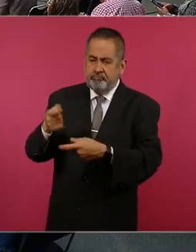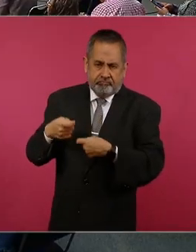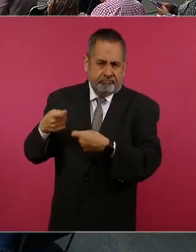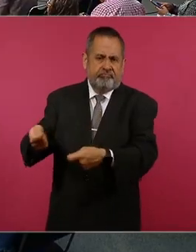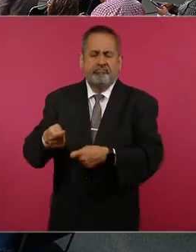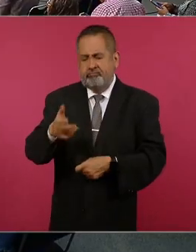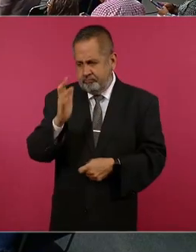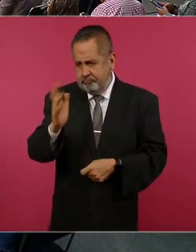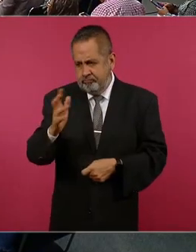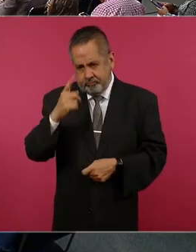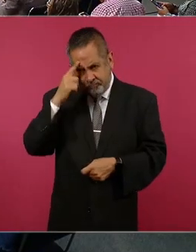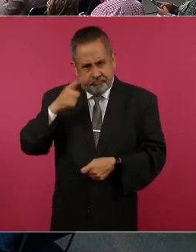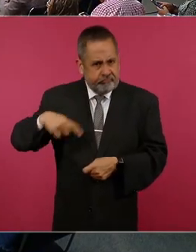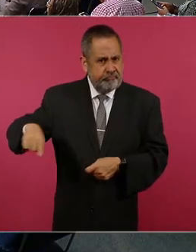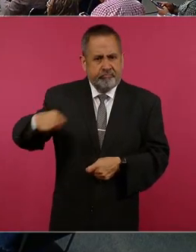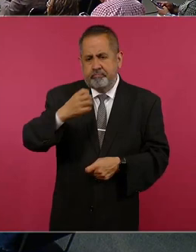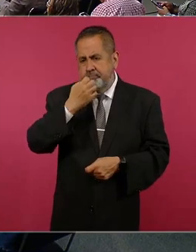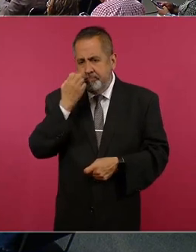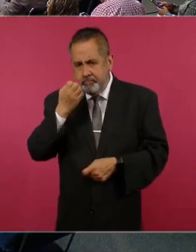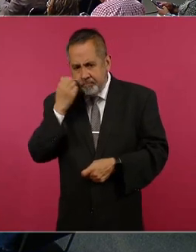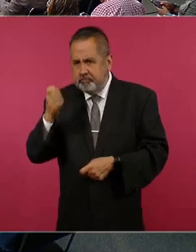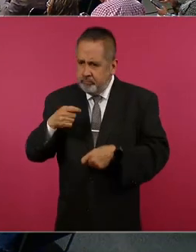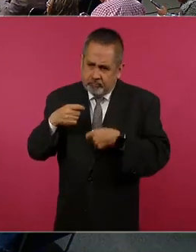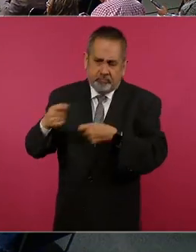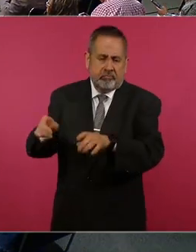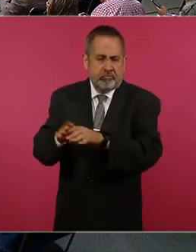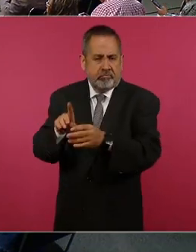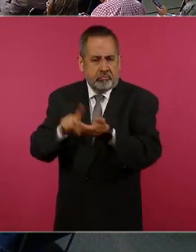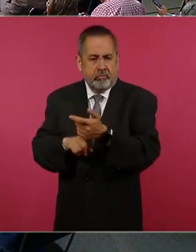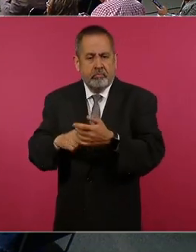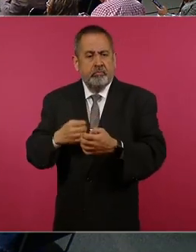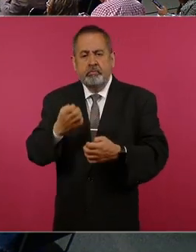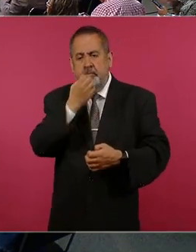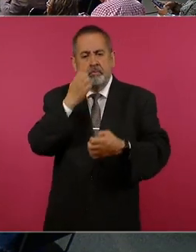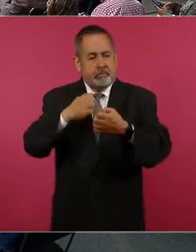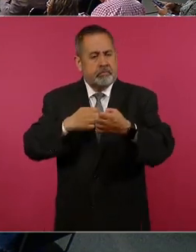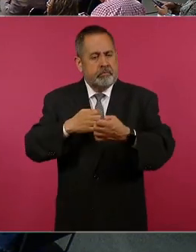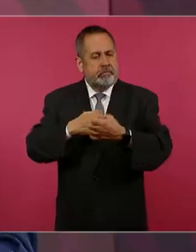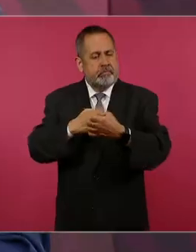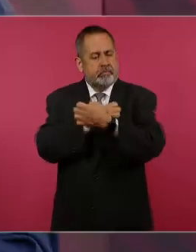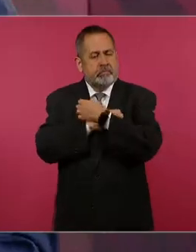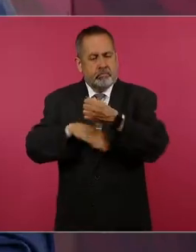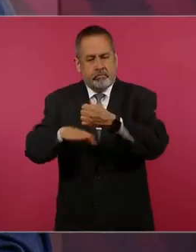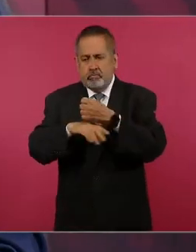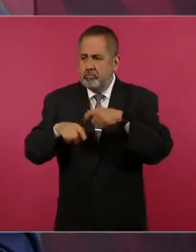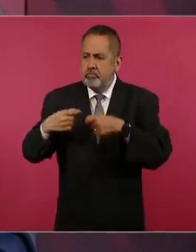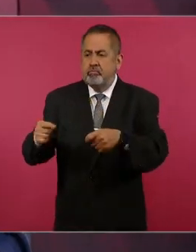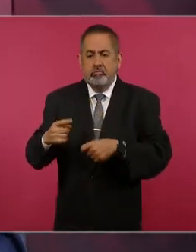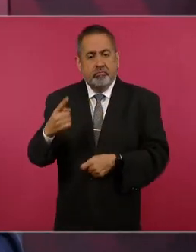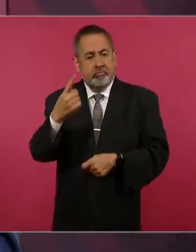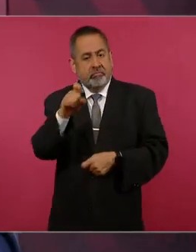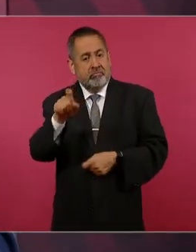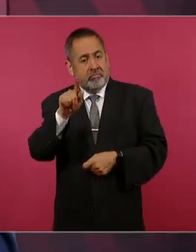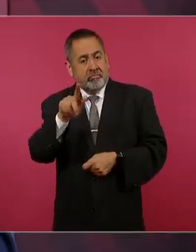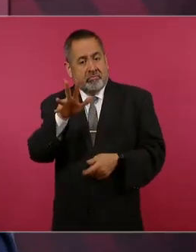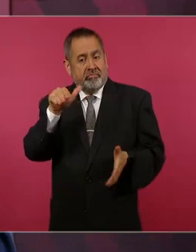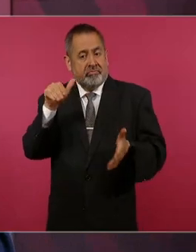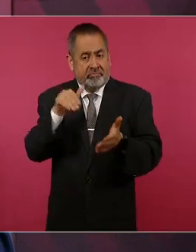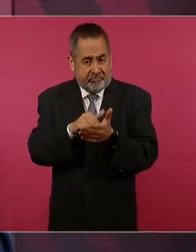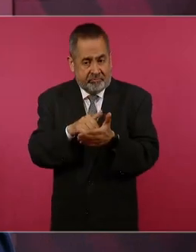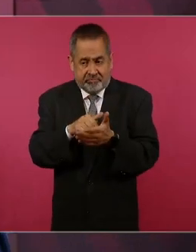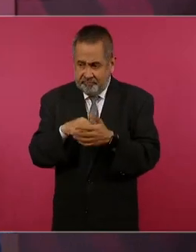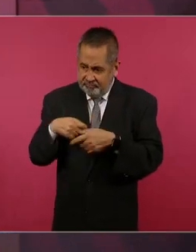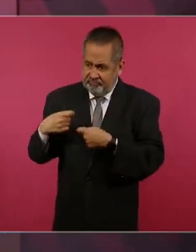para el mantenimiento de escuelas, sobre todo de educación básica, a 175 mil